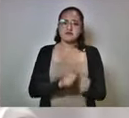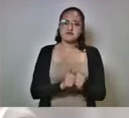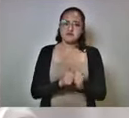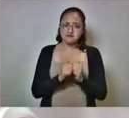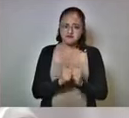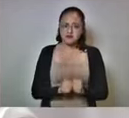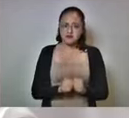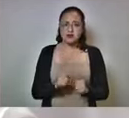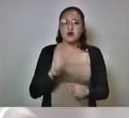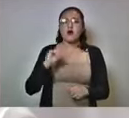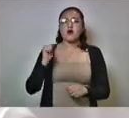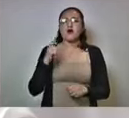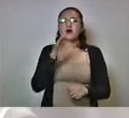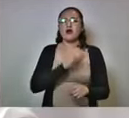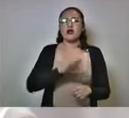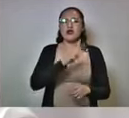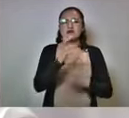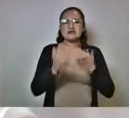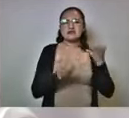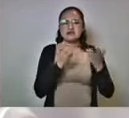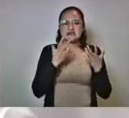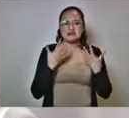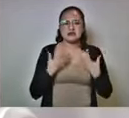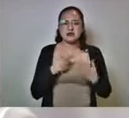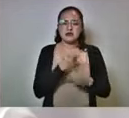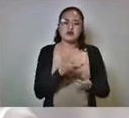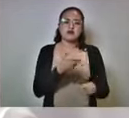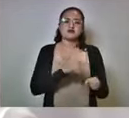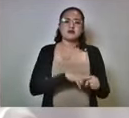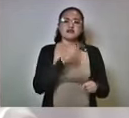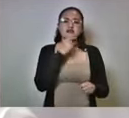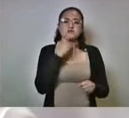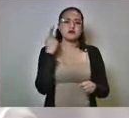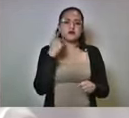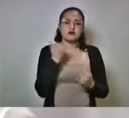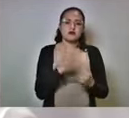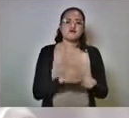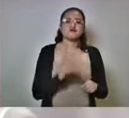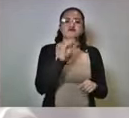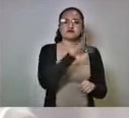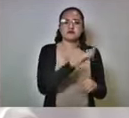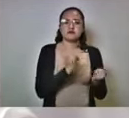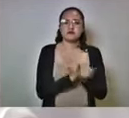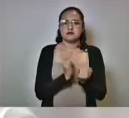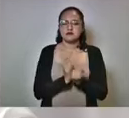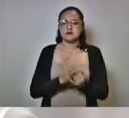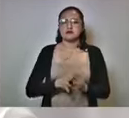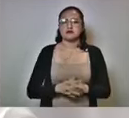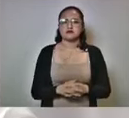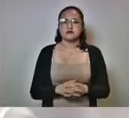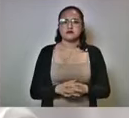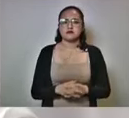otros al área de quemados del Hospital del Niño Poblano, ¿sí?